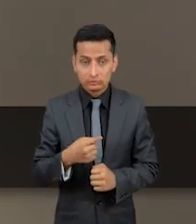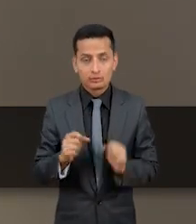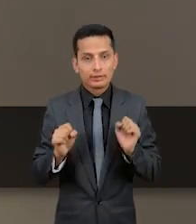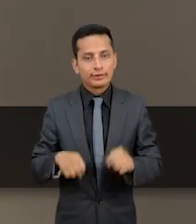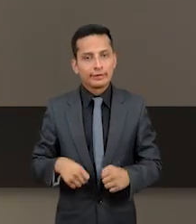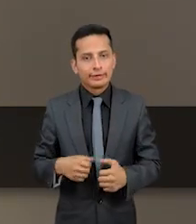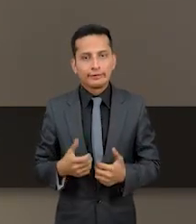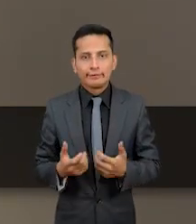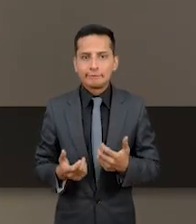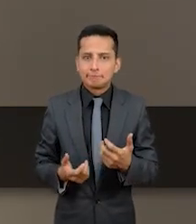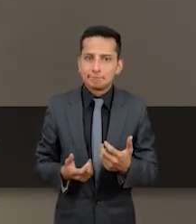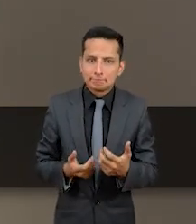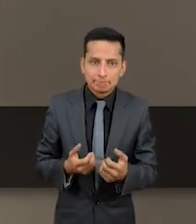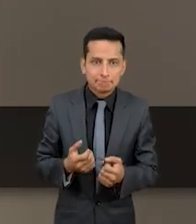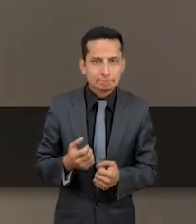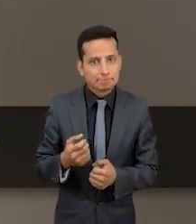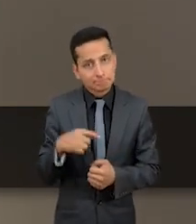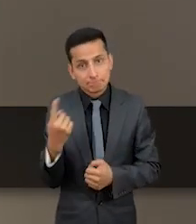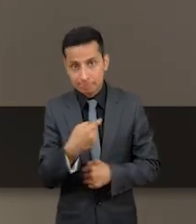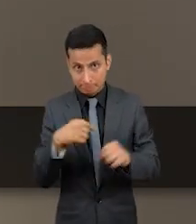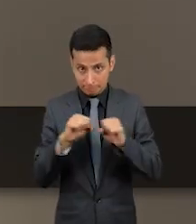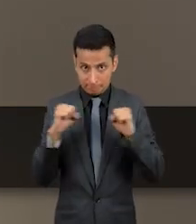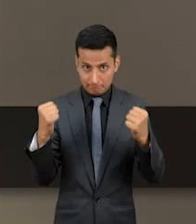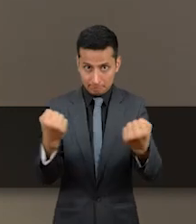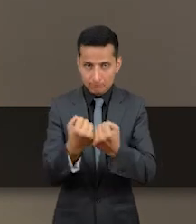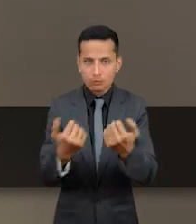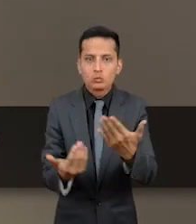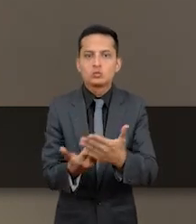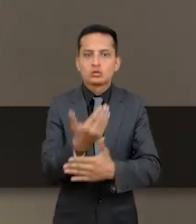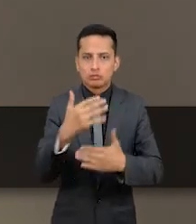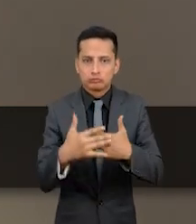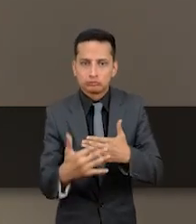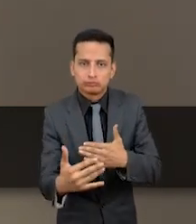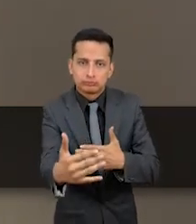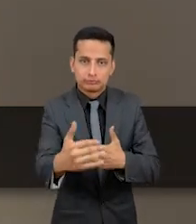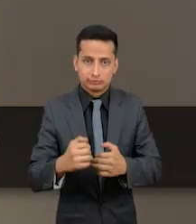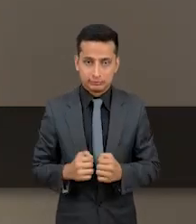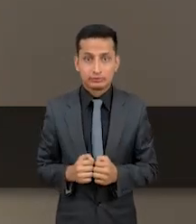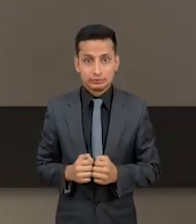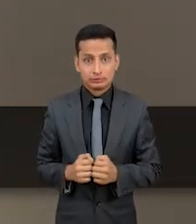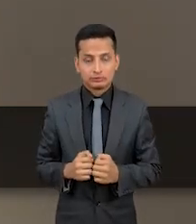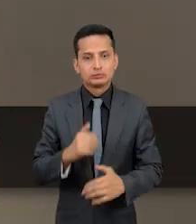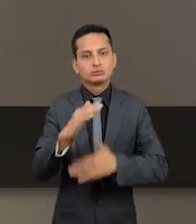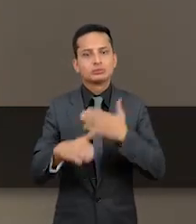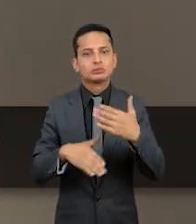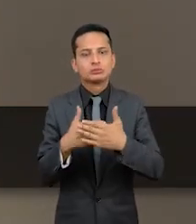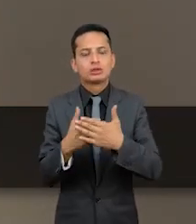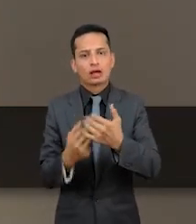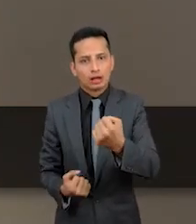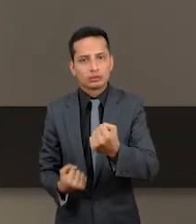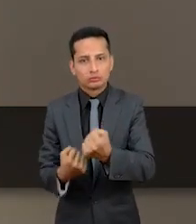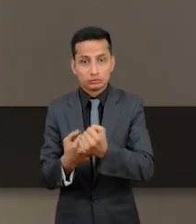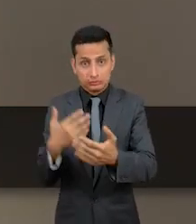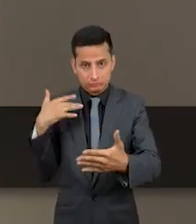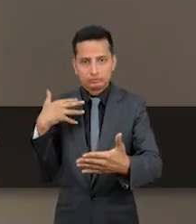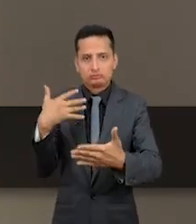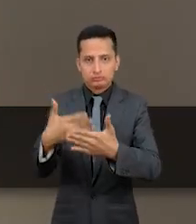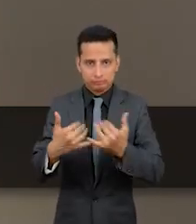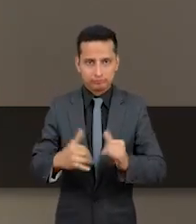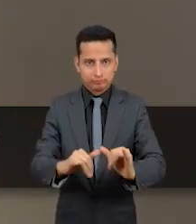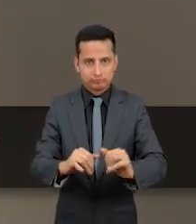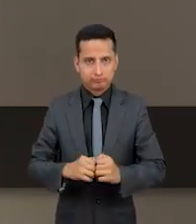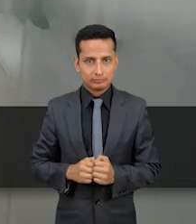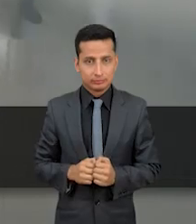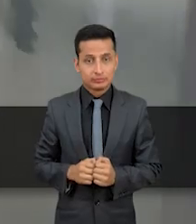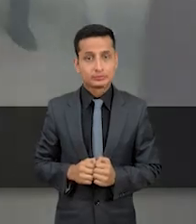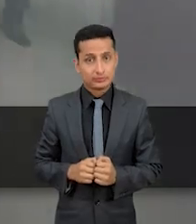llegar a hacer de esta sociedad algo nuevo y algo que aporte un poco más a lo que ya se está